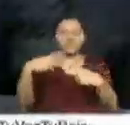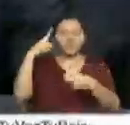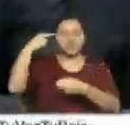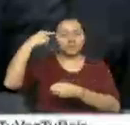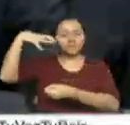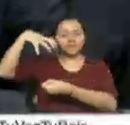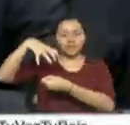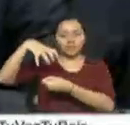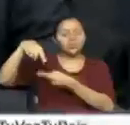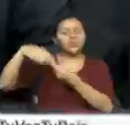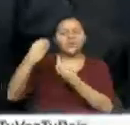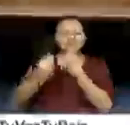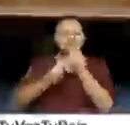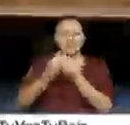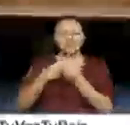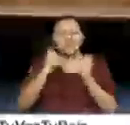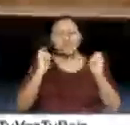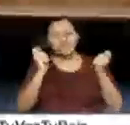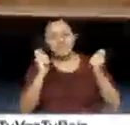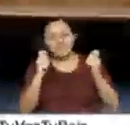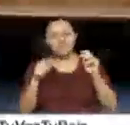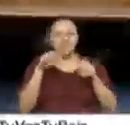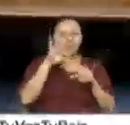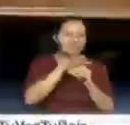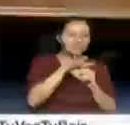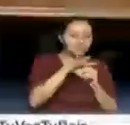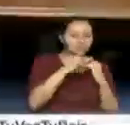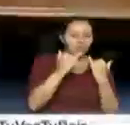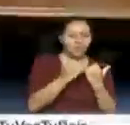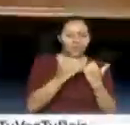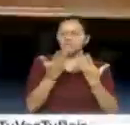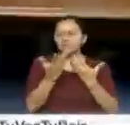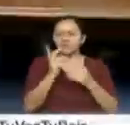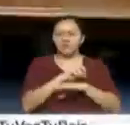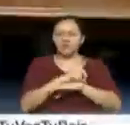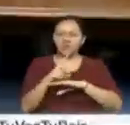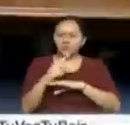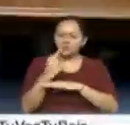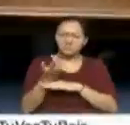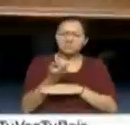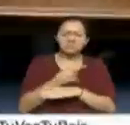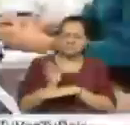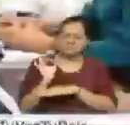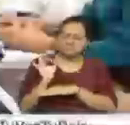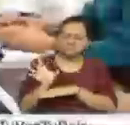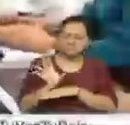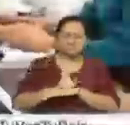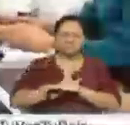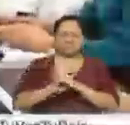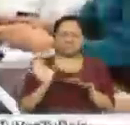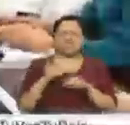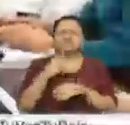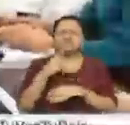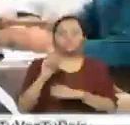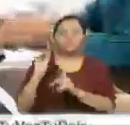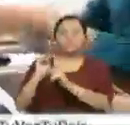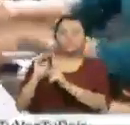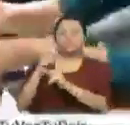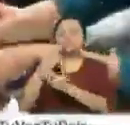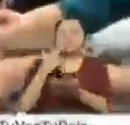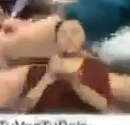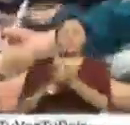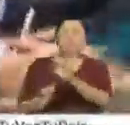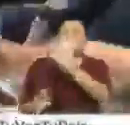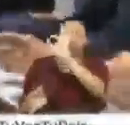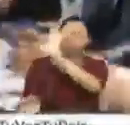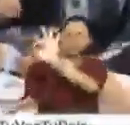presuntos contactos entre la campaña electoral del hoy mandatario y el gobierno ruso. Trump informó a Comey de su despido en una carta en la que